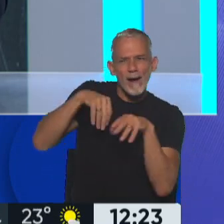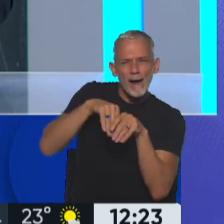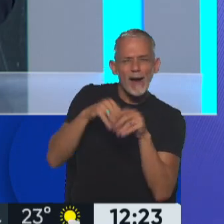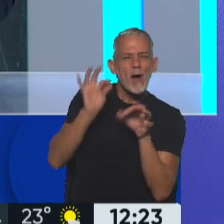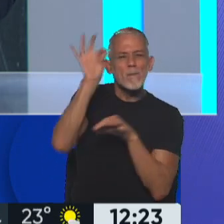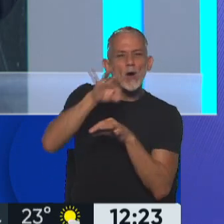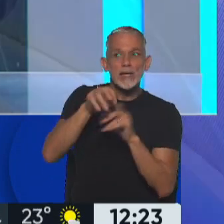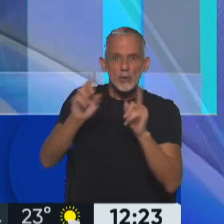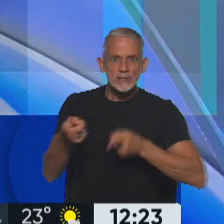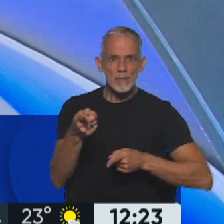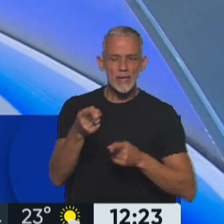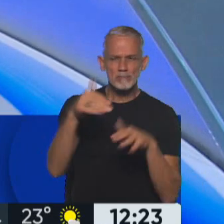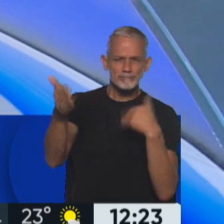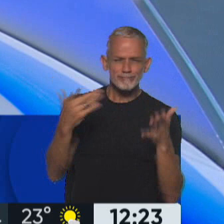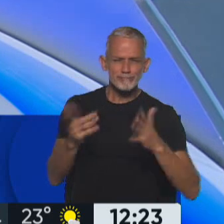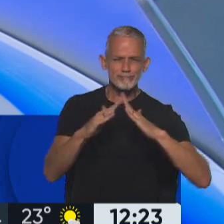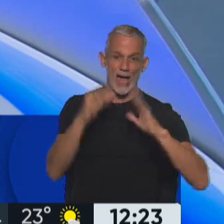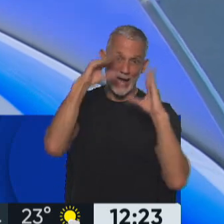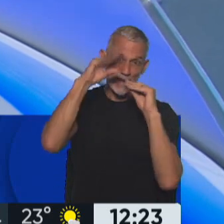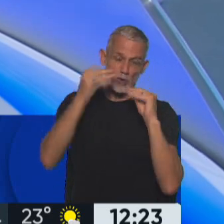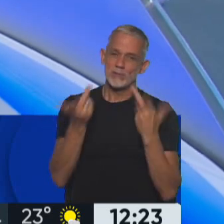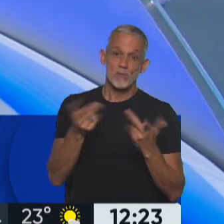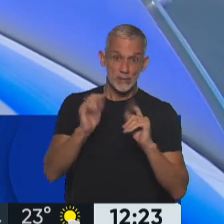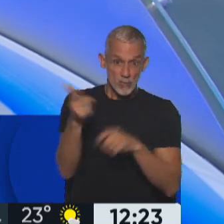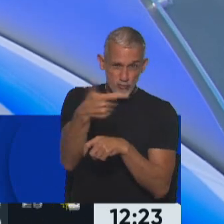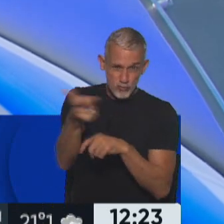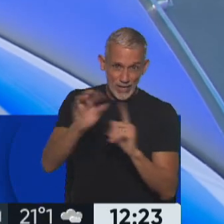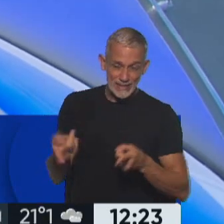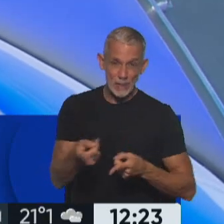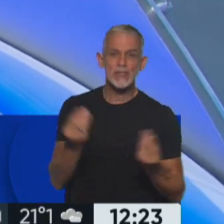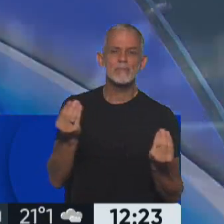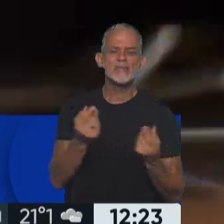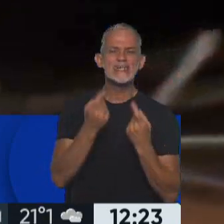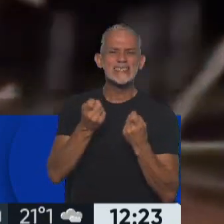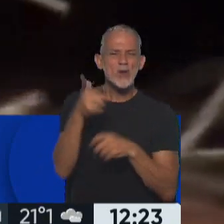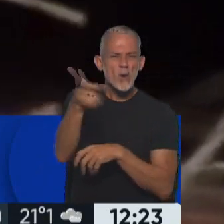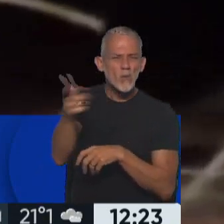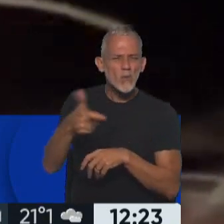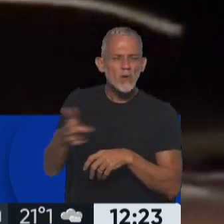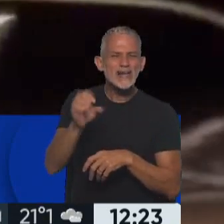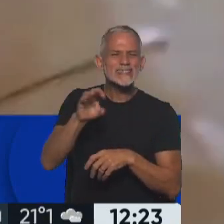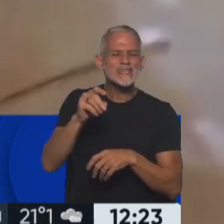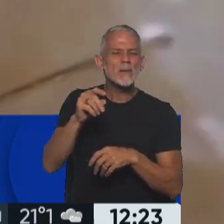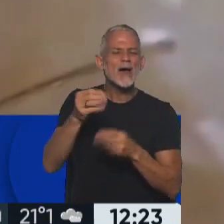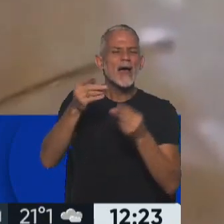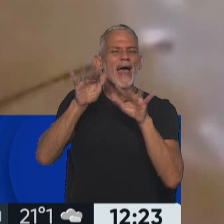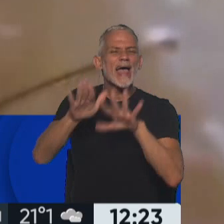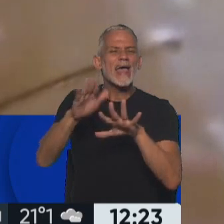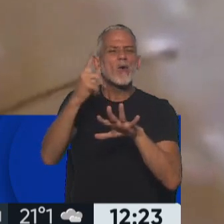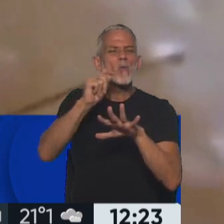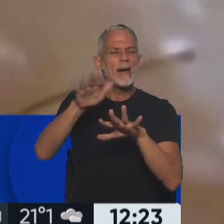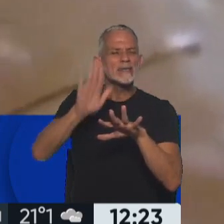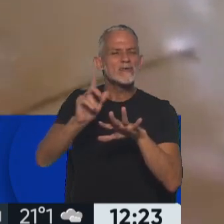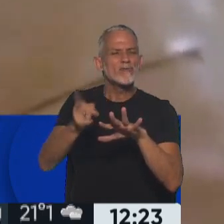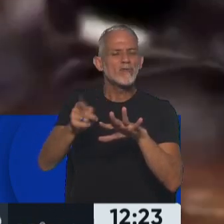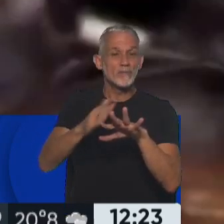esconde durante la noche, unos insecticidas que se llaman de residuo, que duran hasta un mes y cada